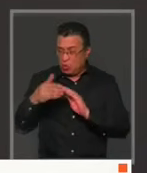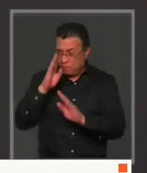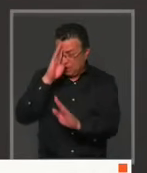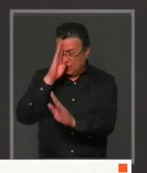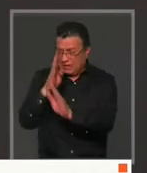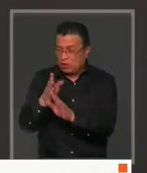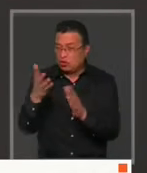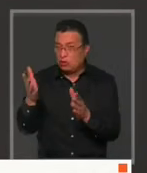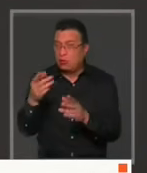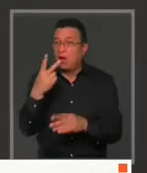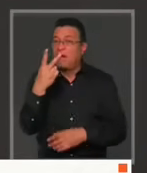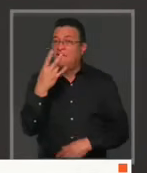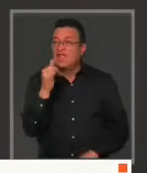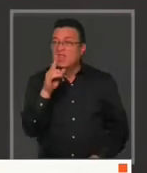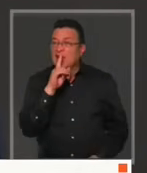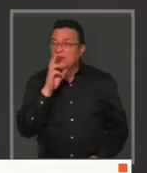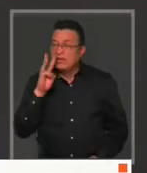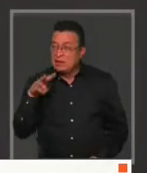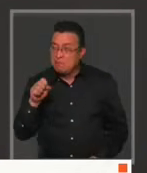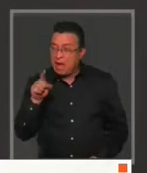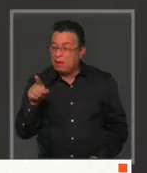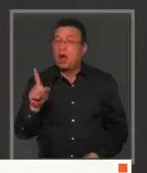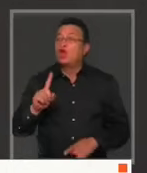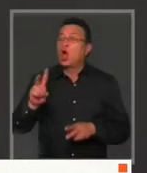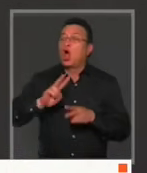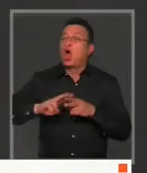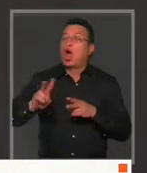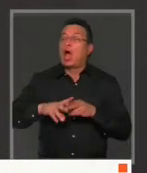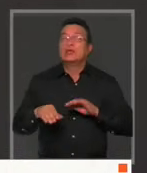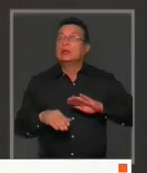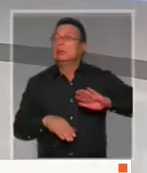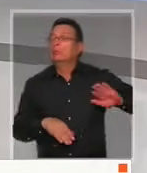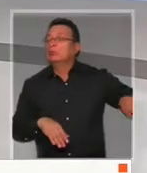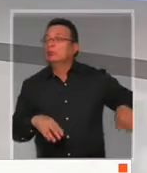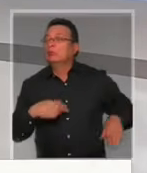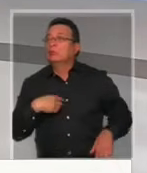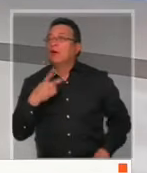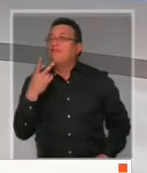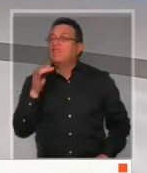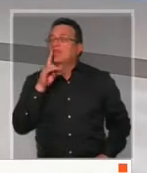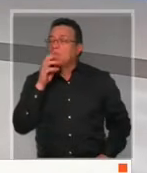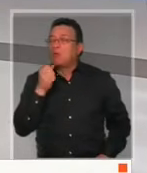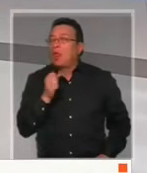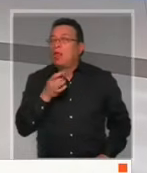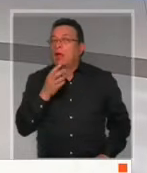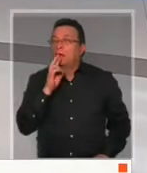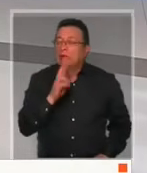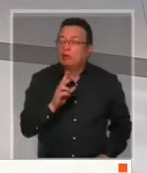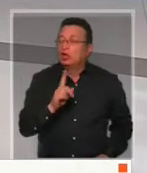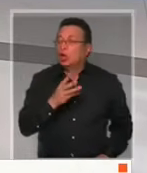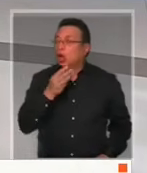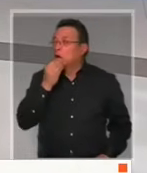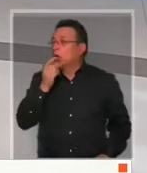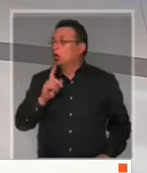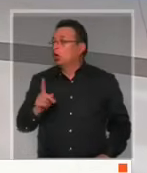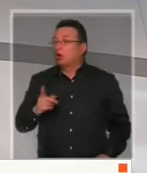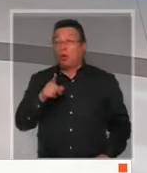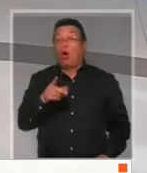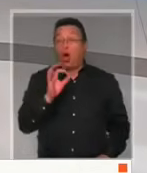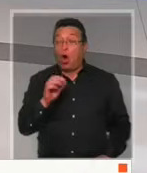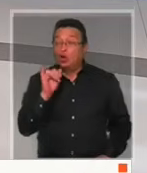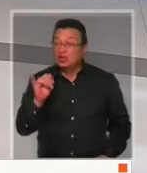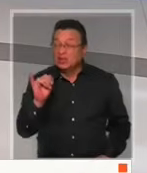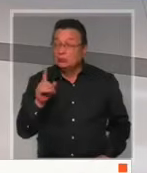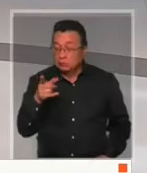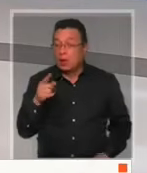mejor, a la víctima, no se hace, se va de la respuesta. ¿Por qué? ¿Por qué se hace eso? ¿O usted estaría dispuesto a decir, sí, por